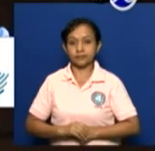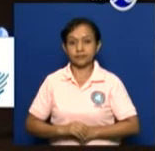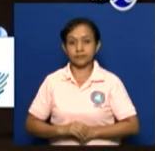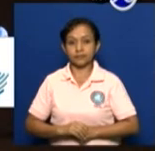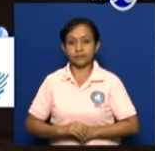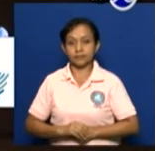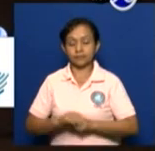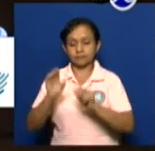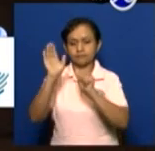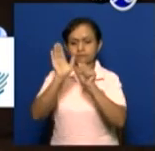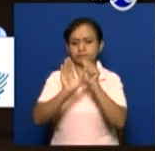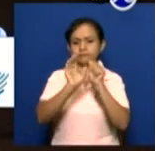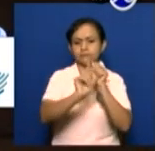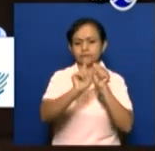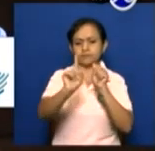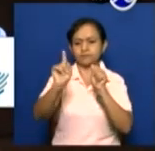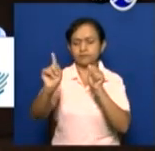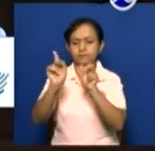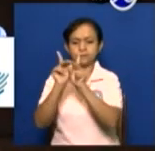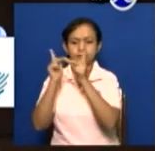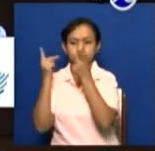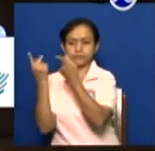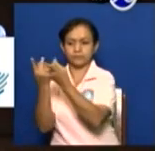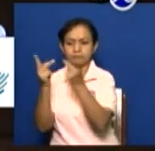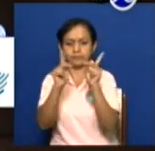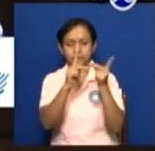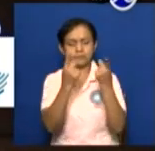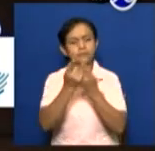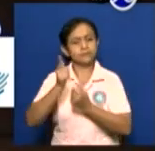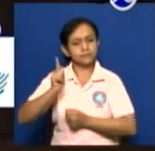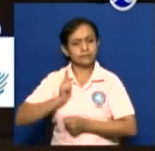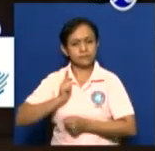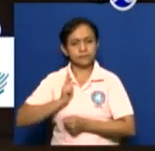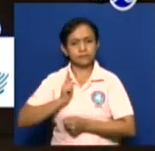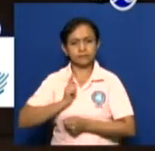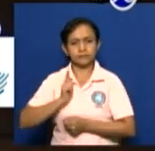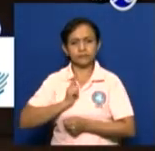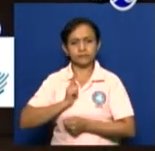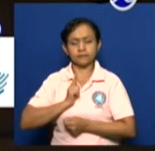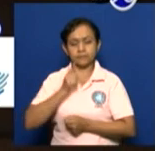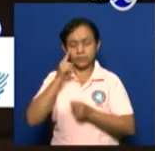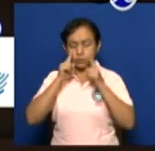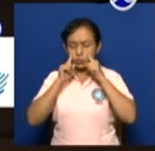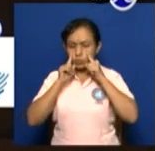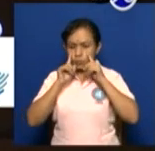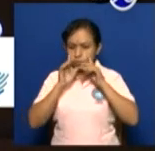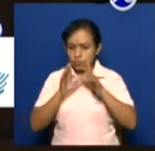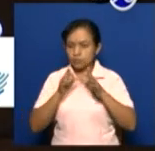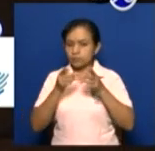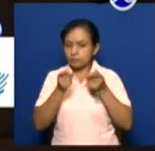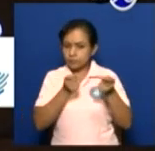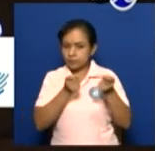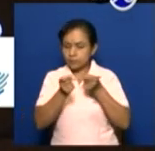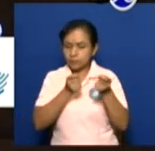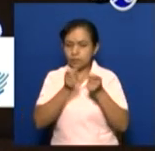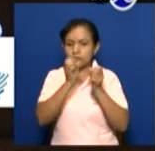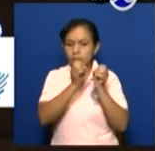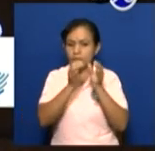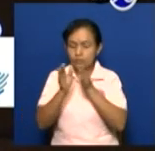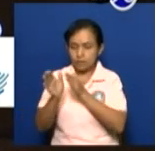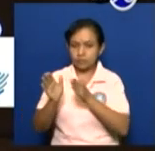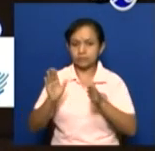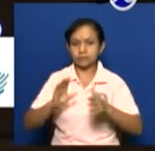en cada uno de nuestros pueblos tenemos un pequeño resguardo para mantener el orden